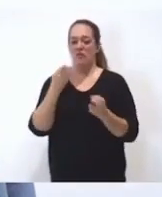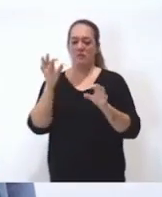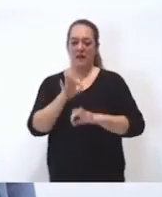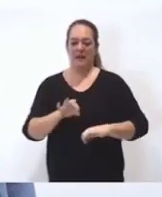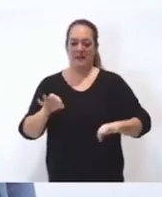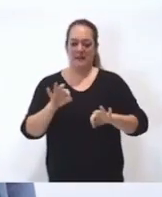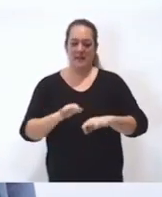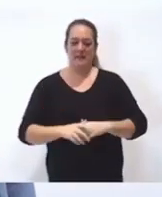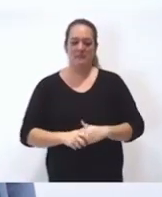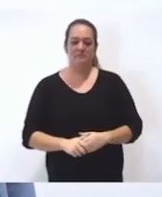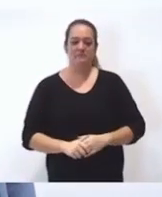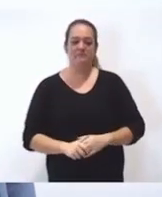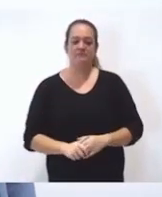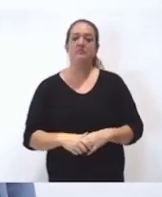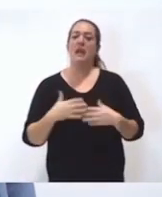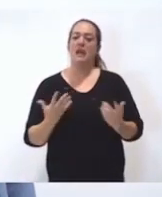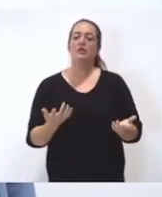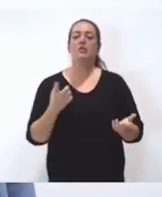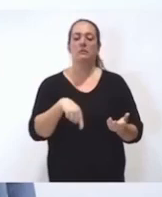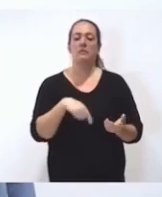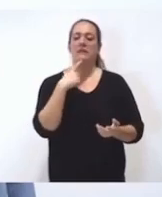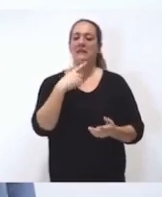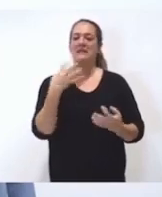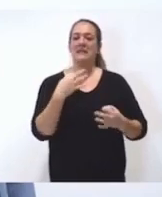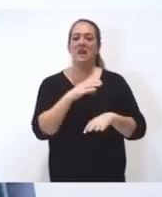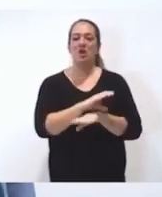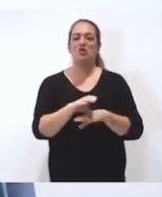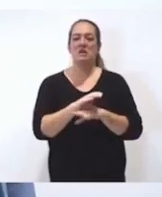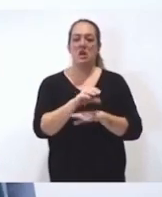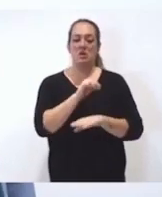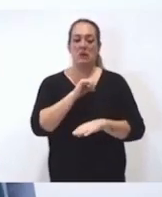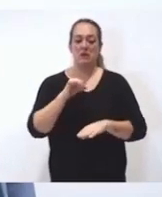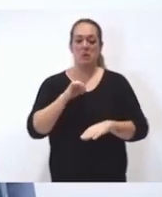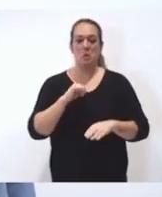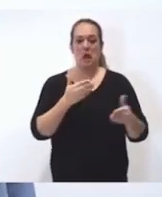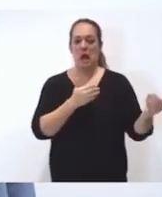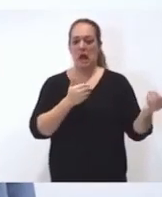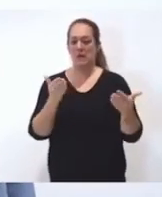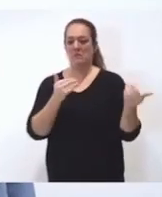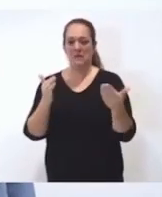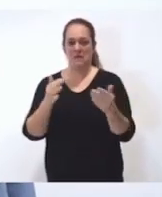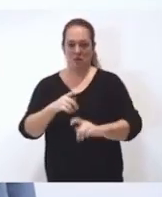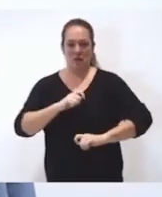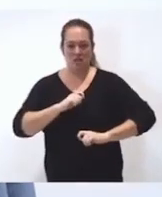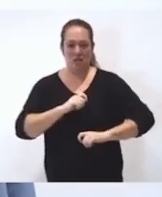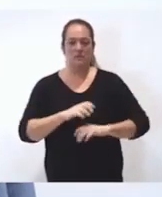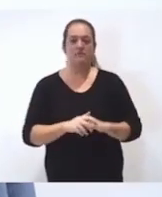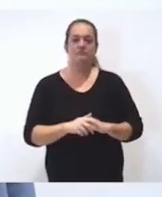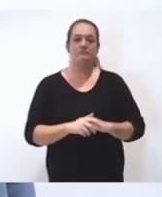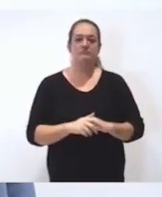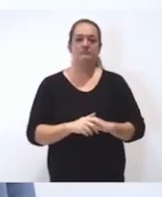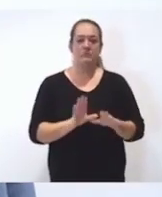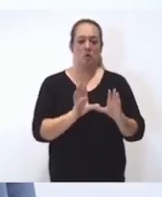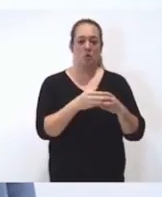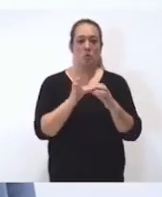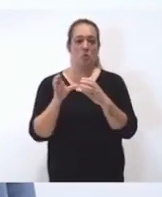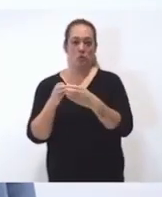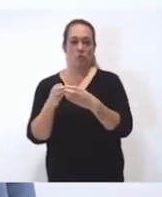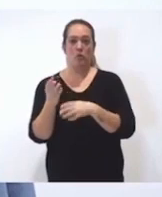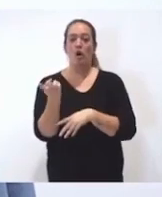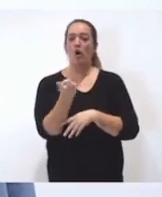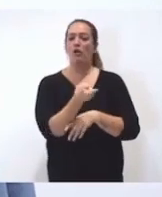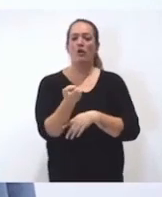Y en esto quiero decir también que hay consejeros que a título particular nos pasan invitaciones. Ambos partidos, ambos,